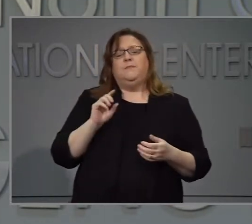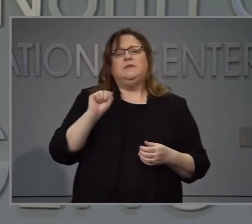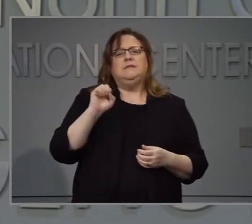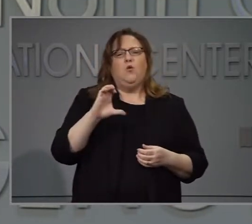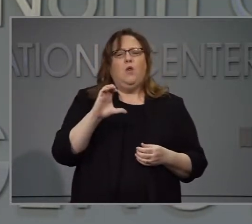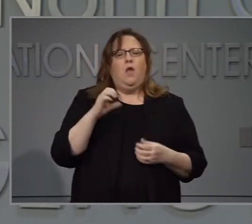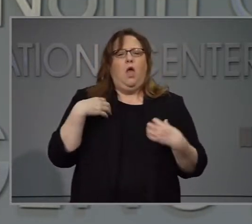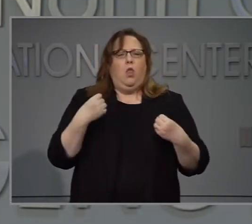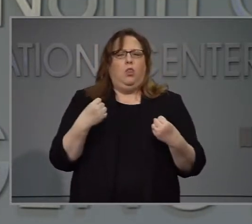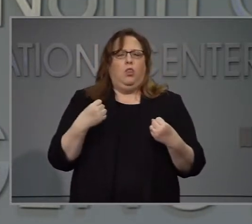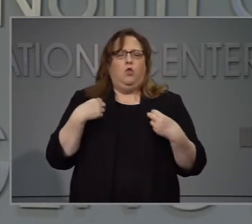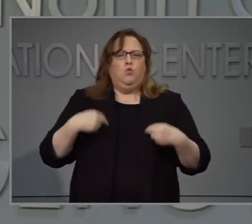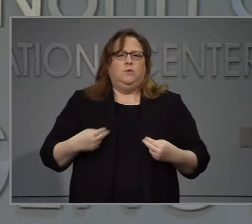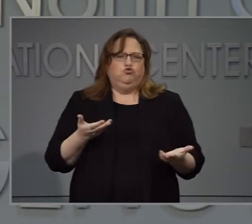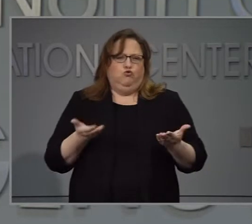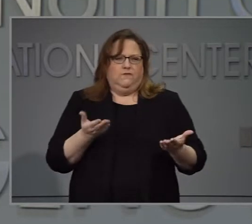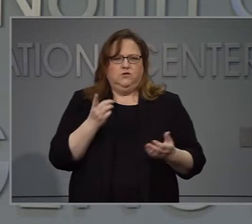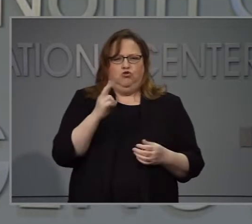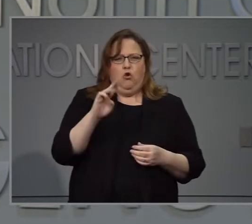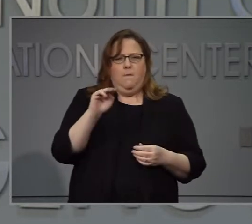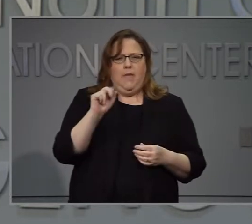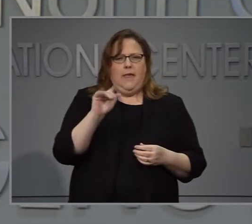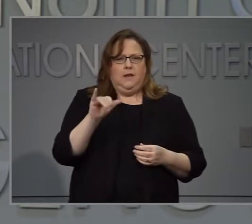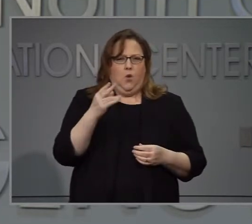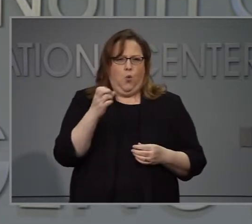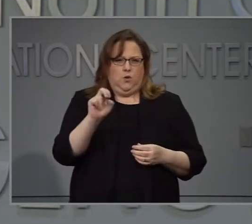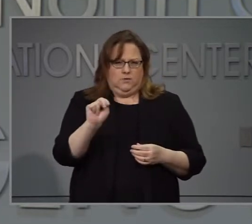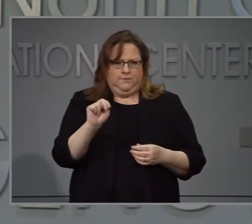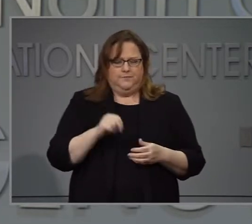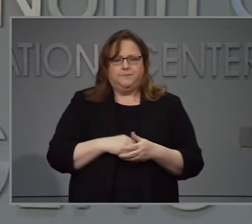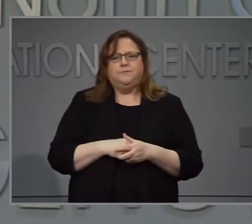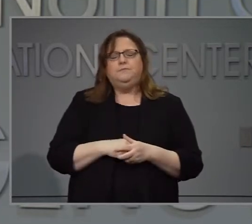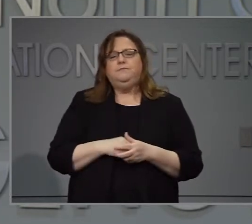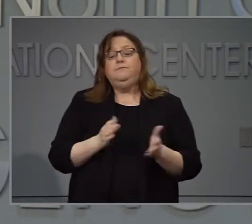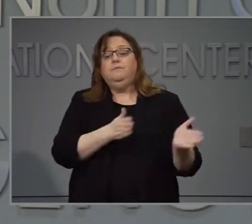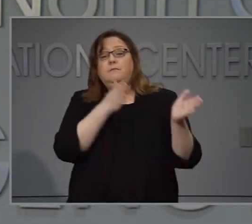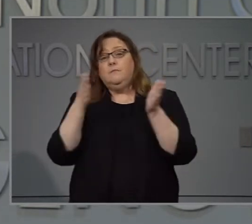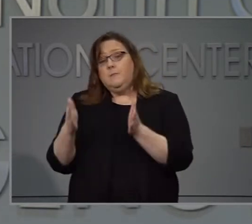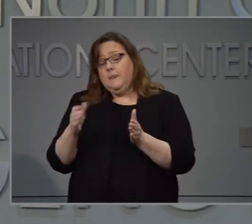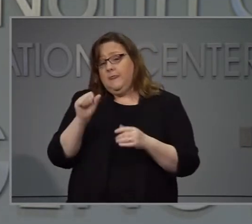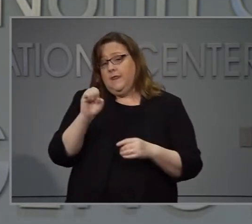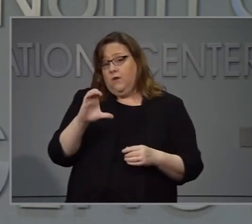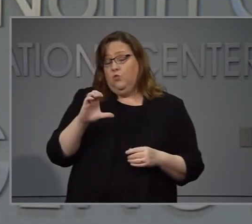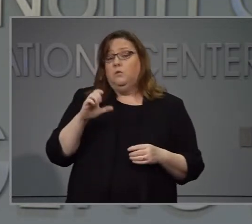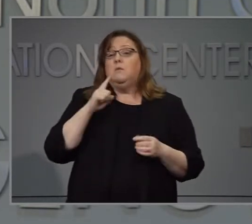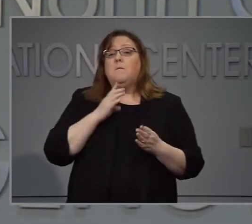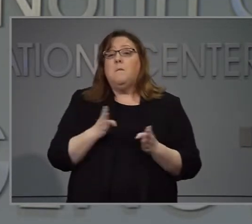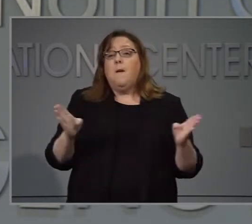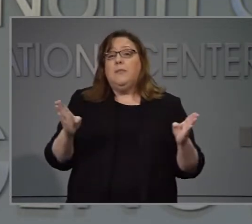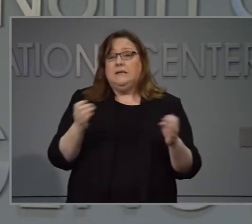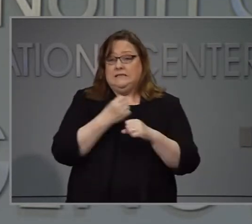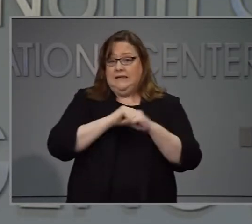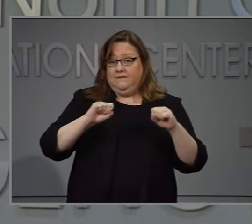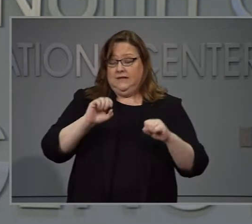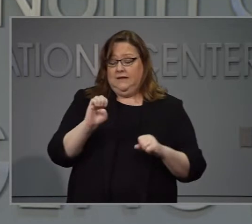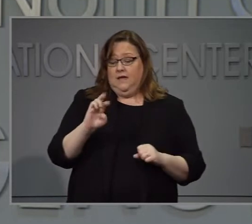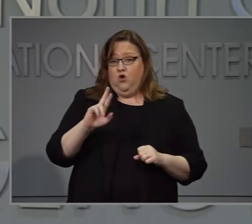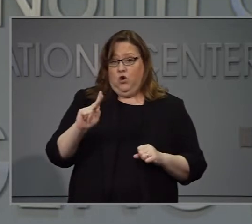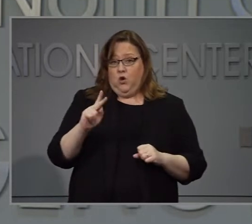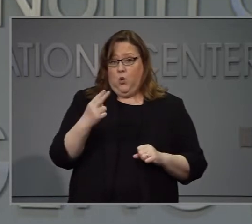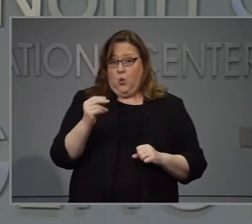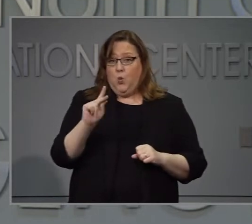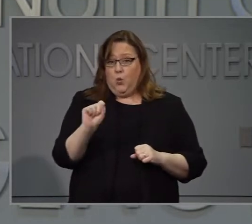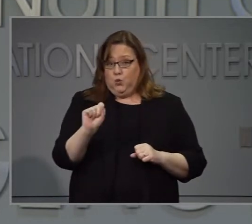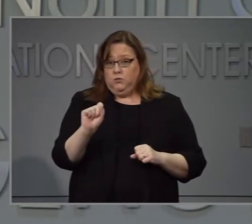la secretaria mandé con que es la directa la secretaria de los servicios humanos y de salud y también el secretario